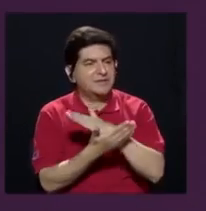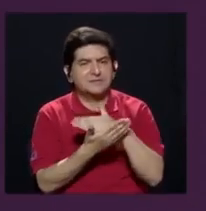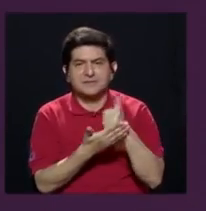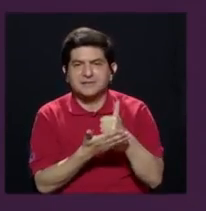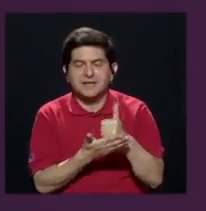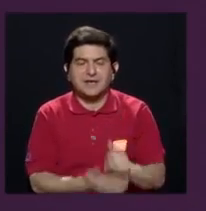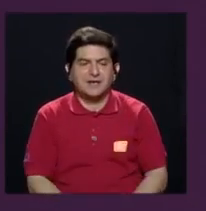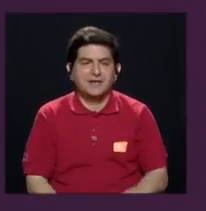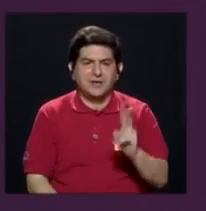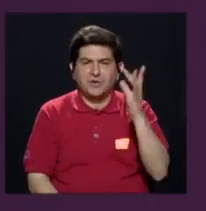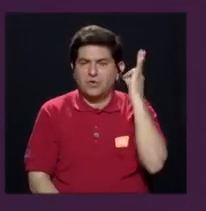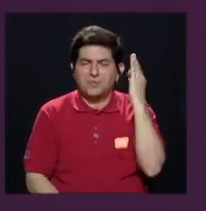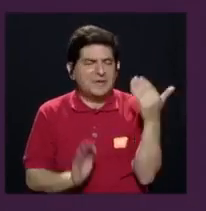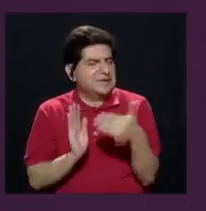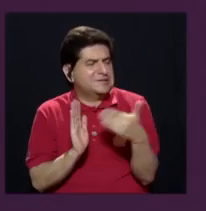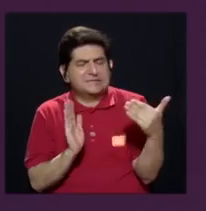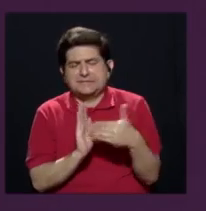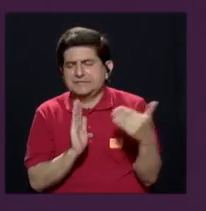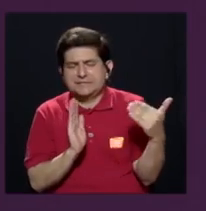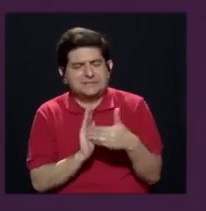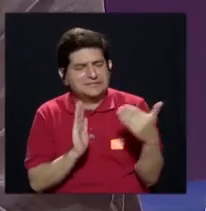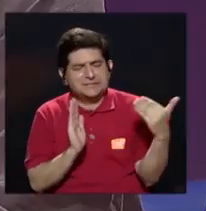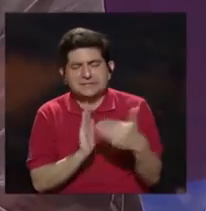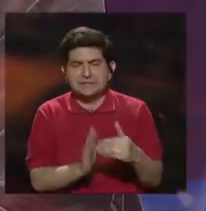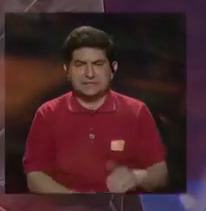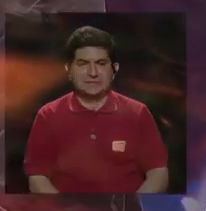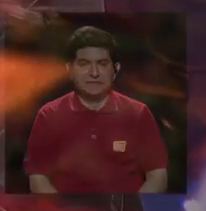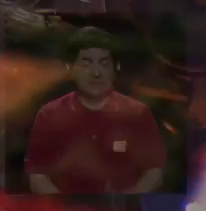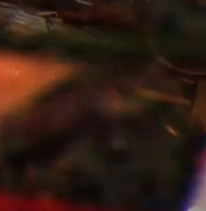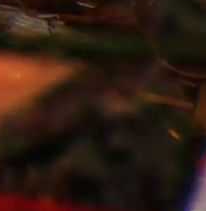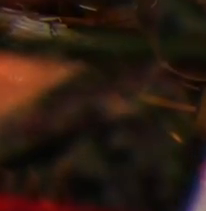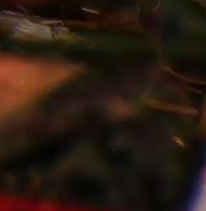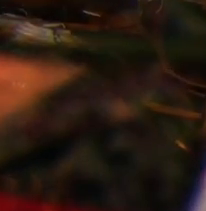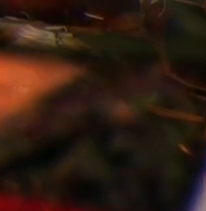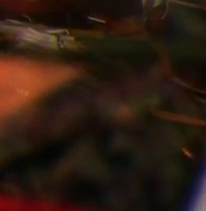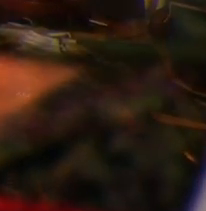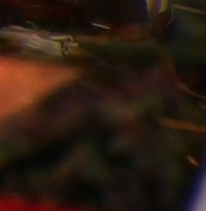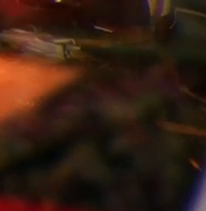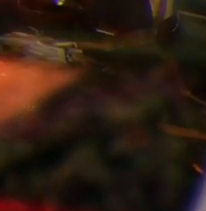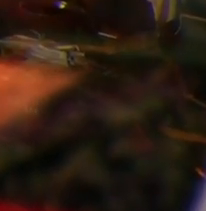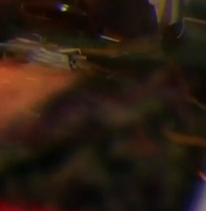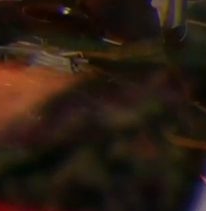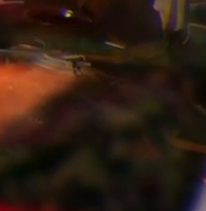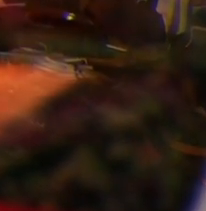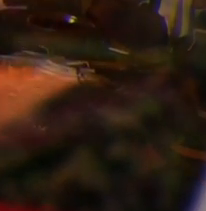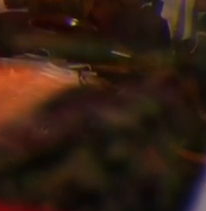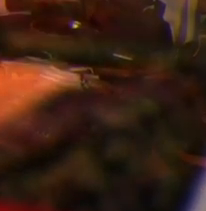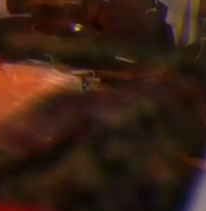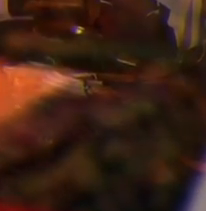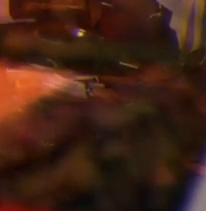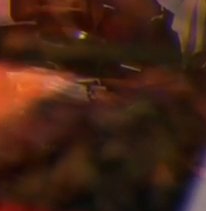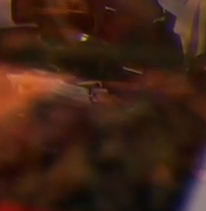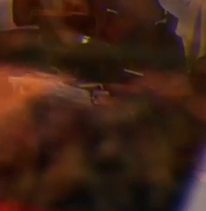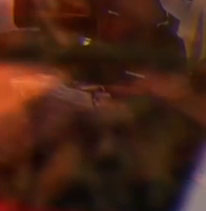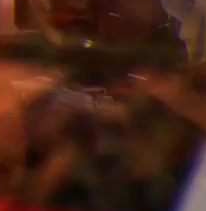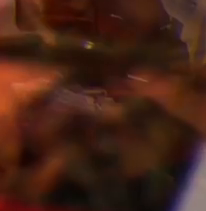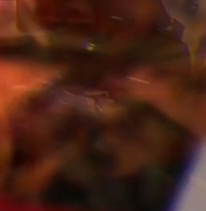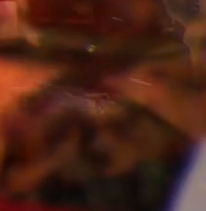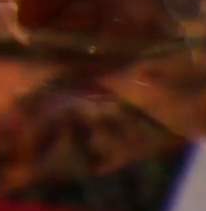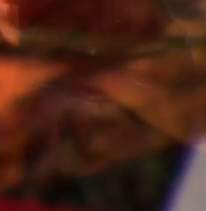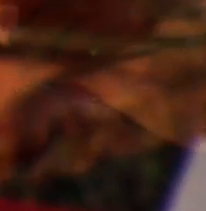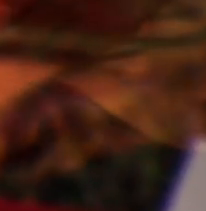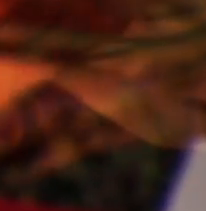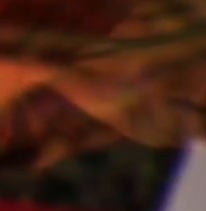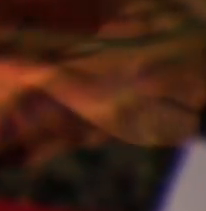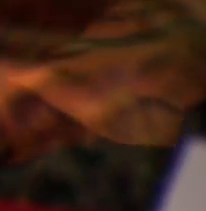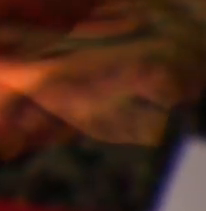compañeras que están muy afectadas verdad Y entonces es algo fuerte verdad pero ahí nosotras lo